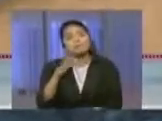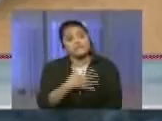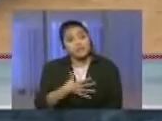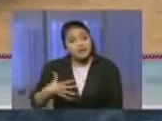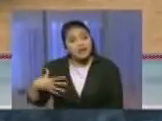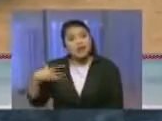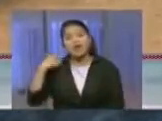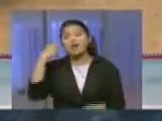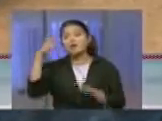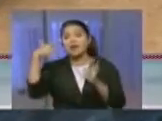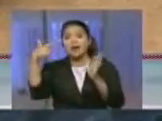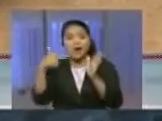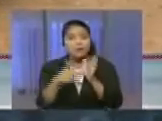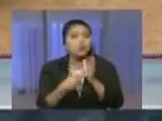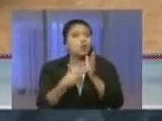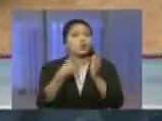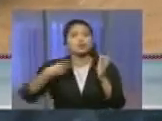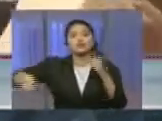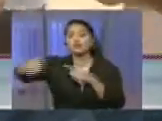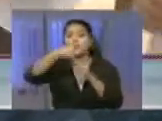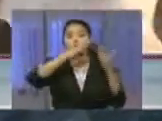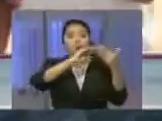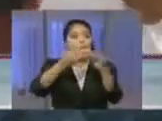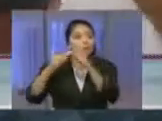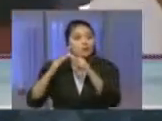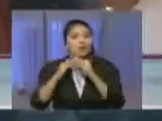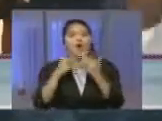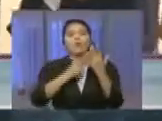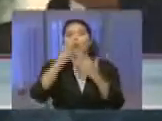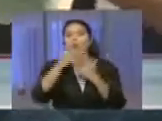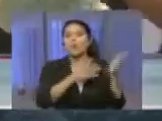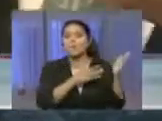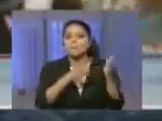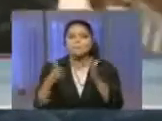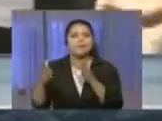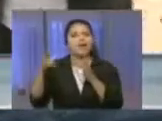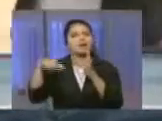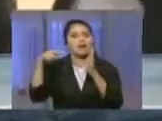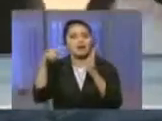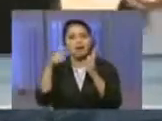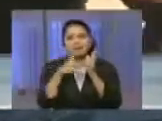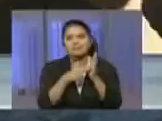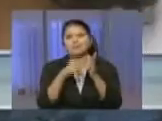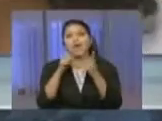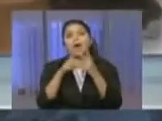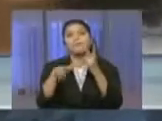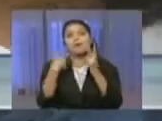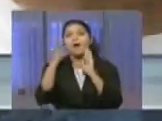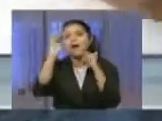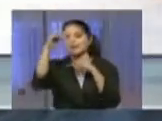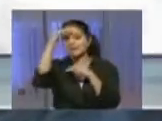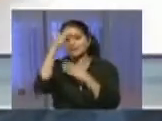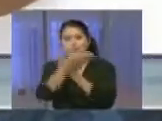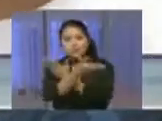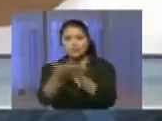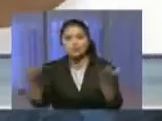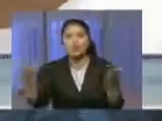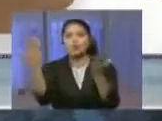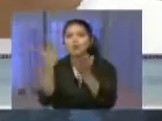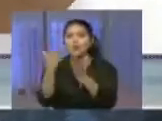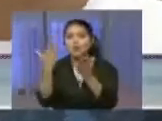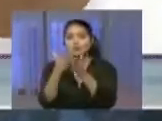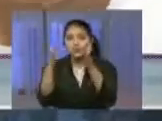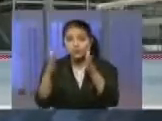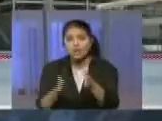recreadores y recreadoras comunitarios con un plan de aulas recreativa para la atención de nuestro nuestros estudiantes y la